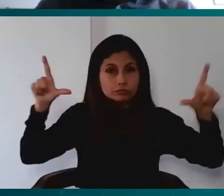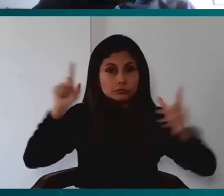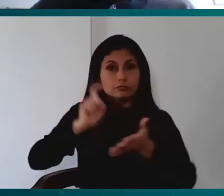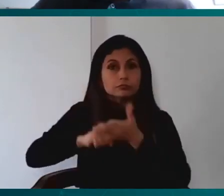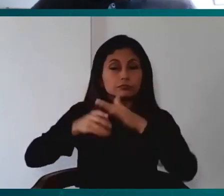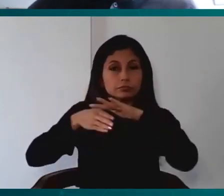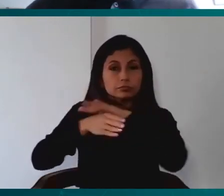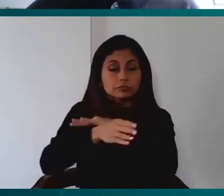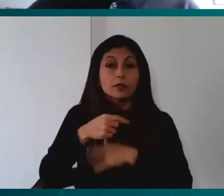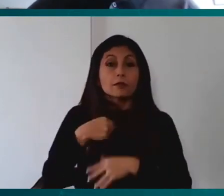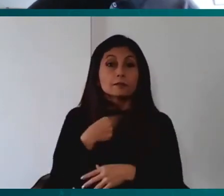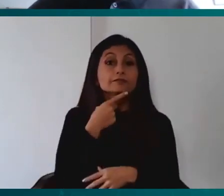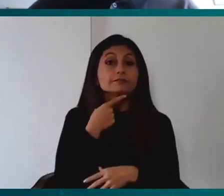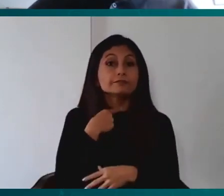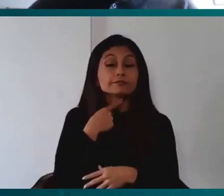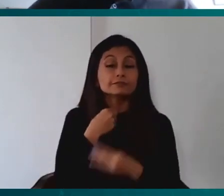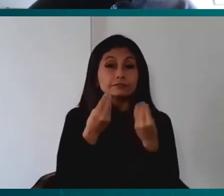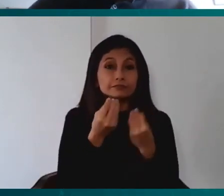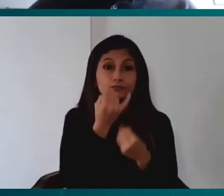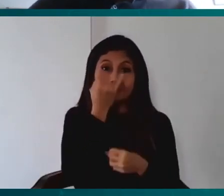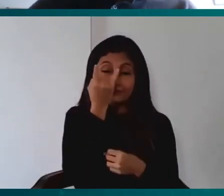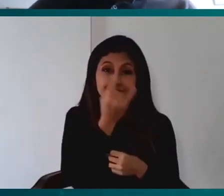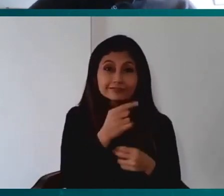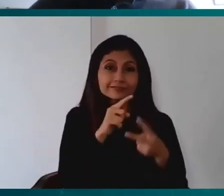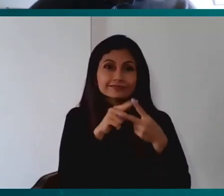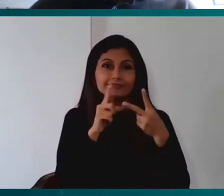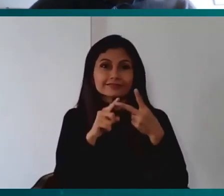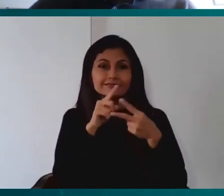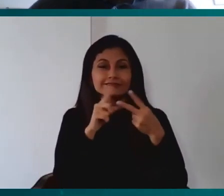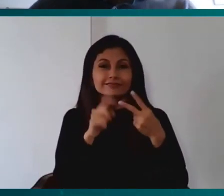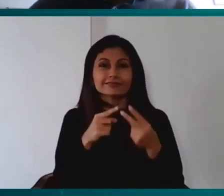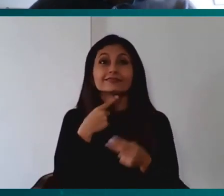A mí personalmente me interesan mucho las dos últimas.